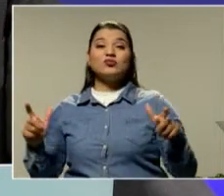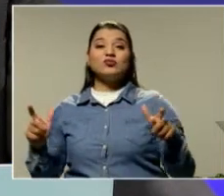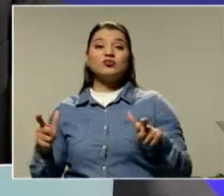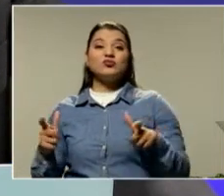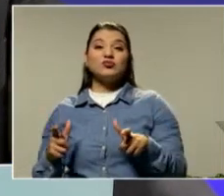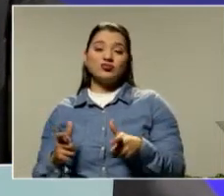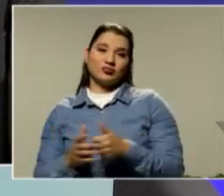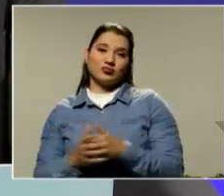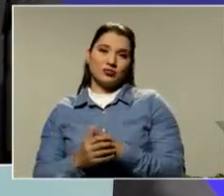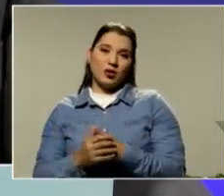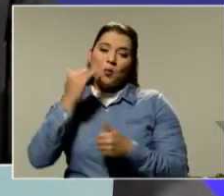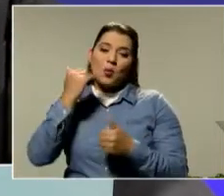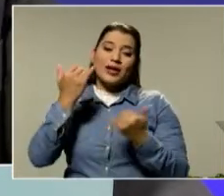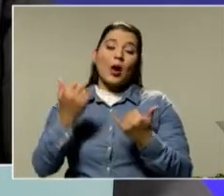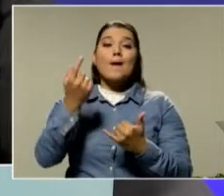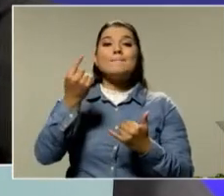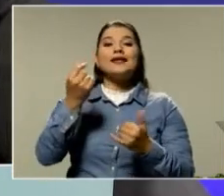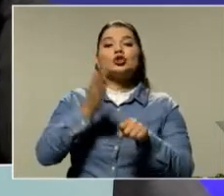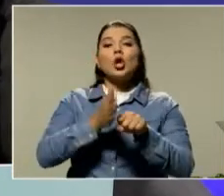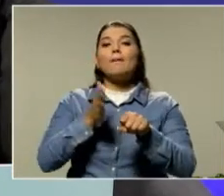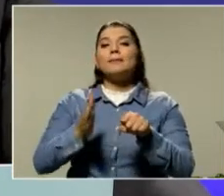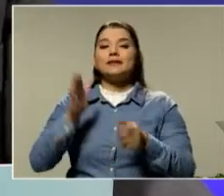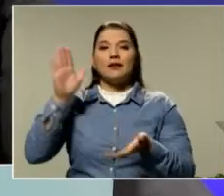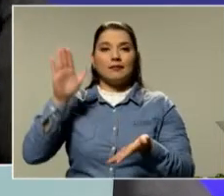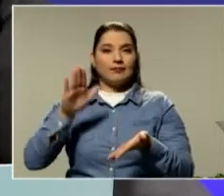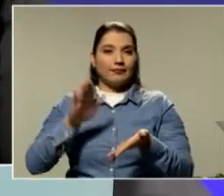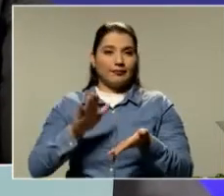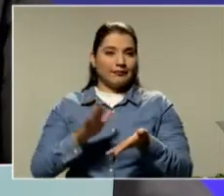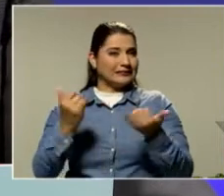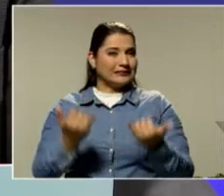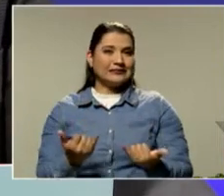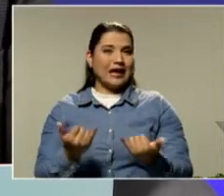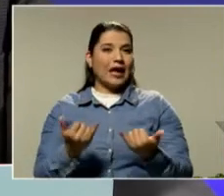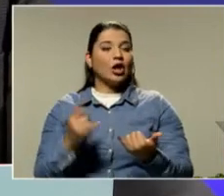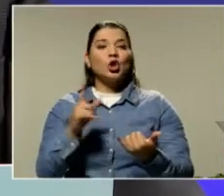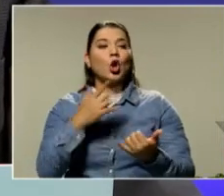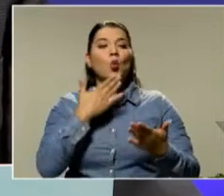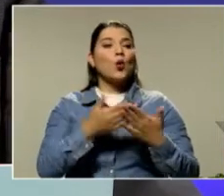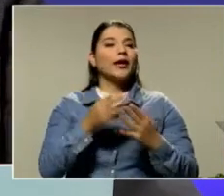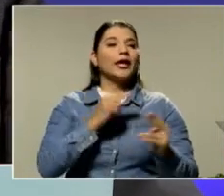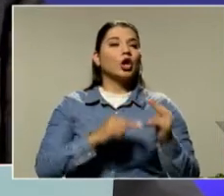piña está bajando, ya no es tan atractivo producir piña.